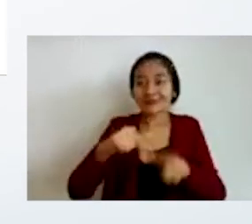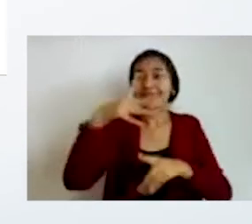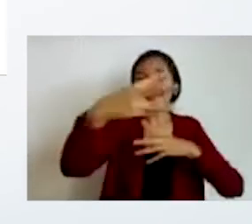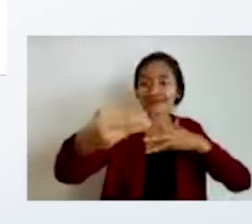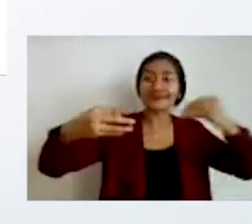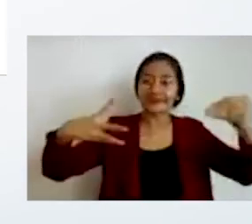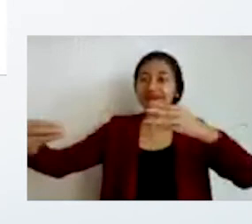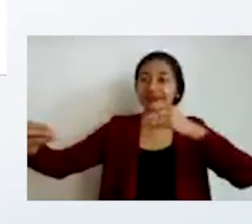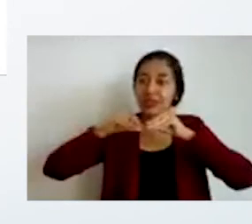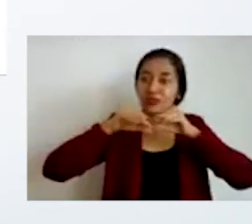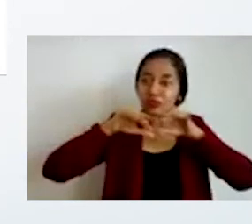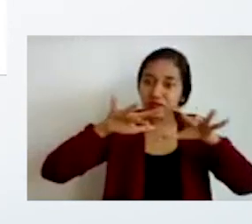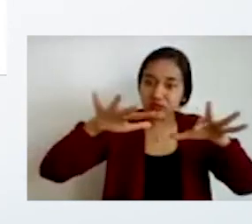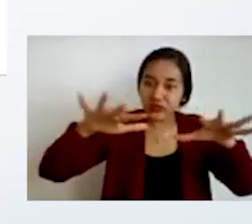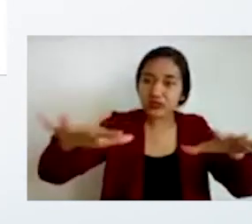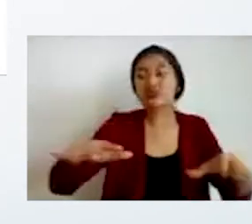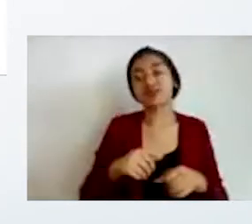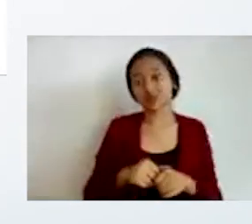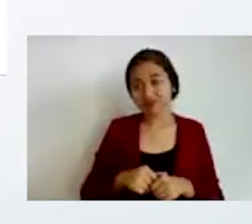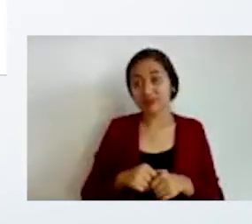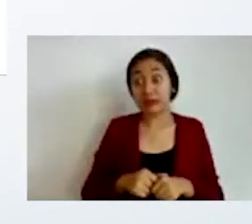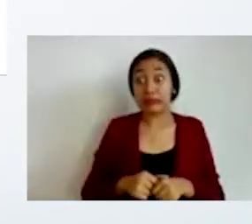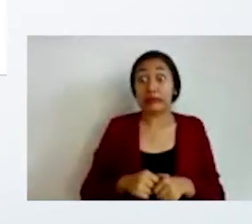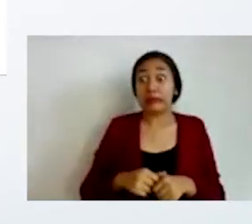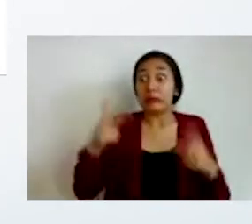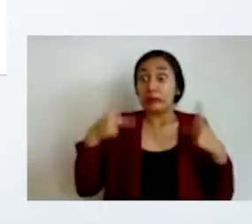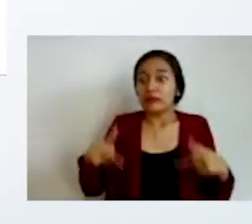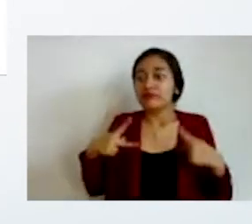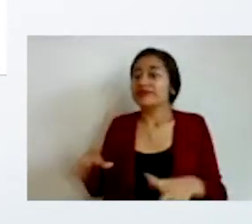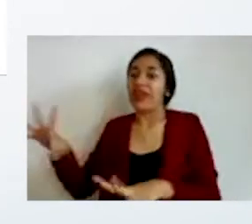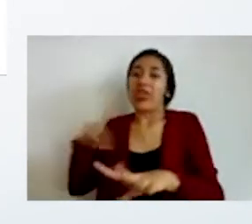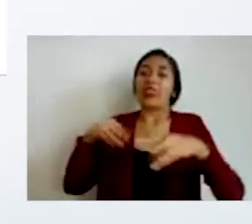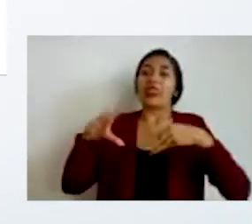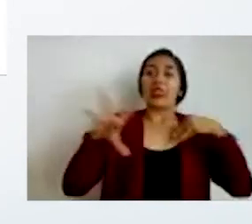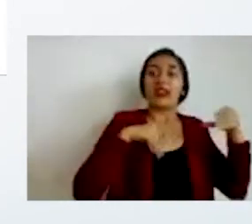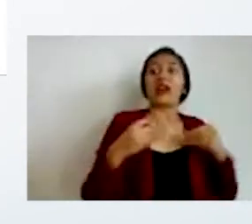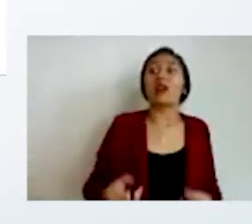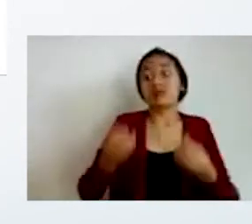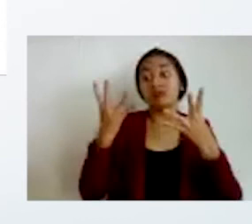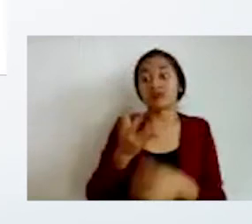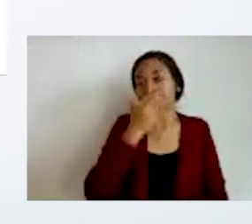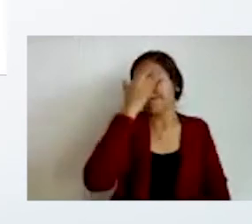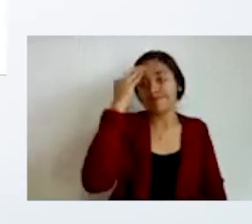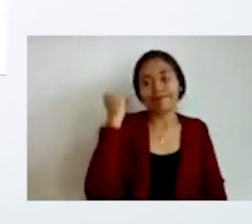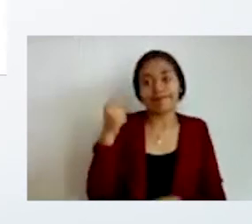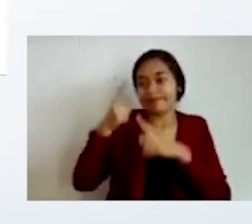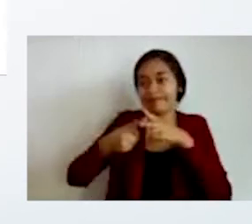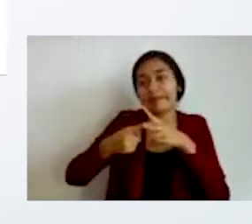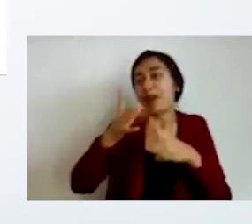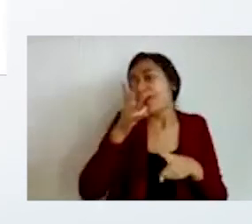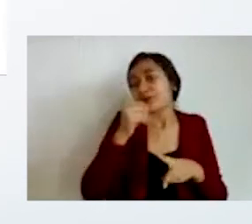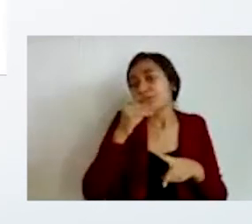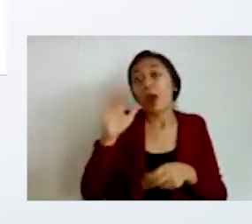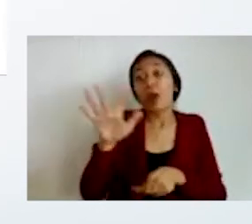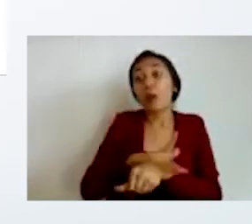están enfermos, pues quién sabe a cuántas personas pueden llegar a contagiar. Este tema del